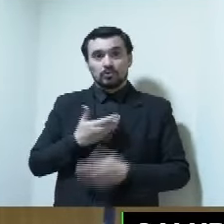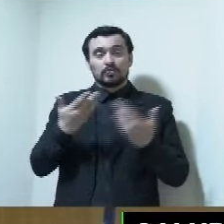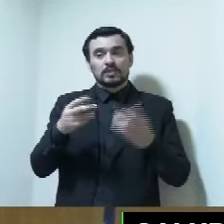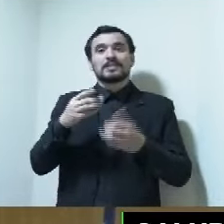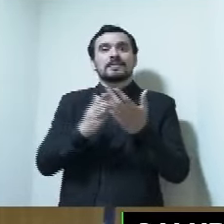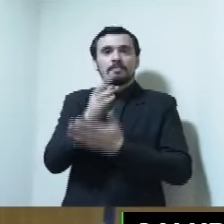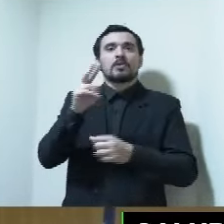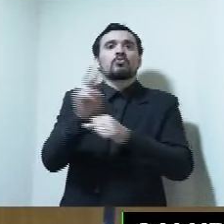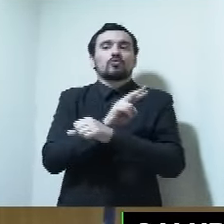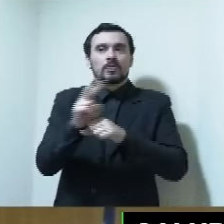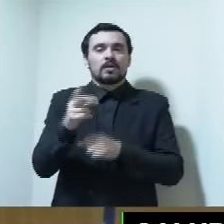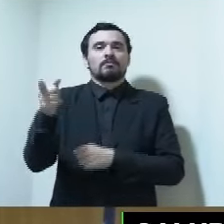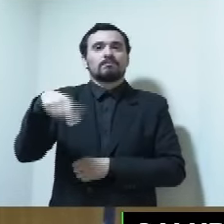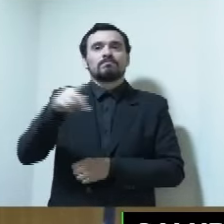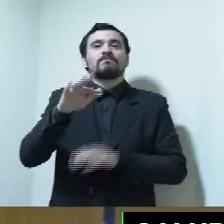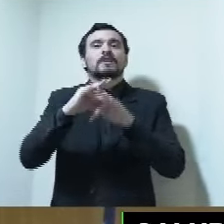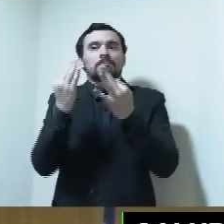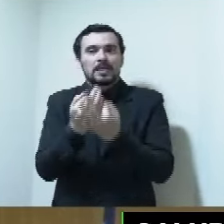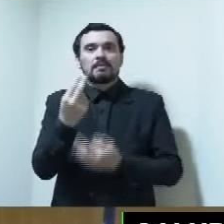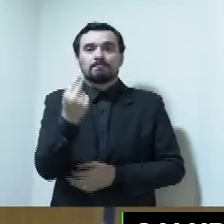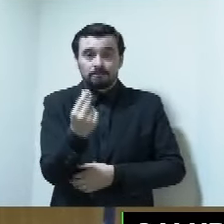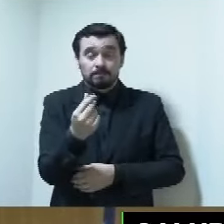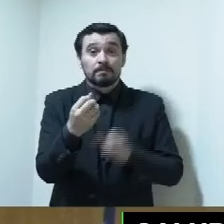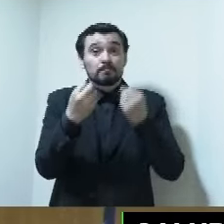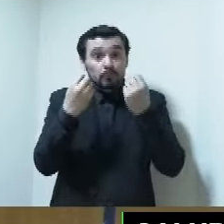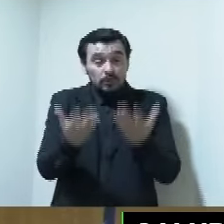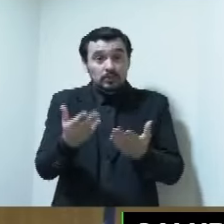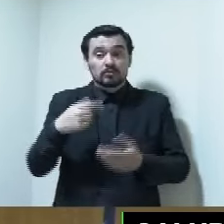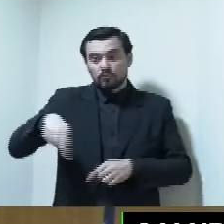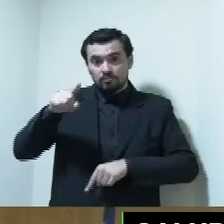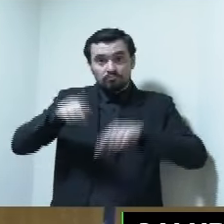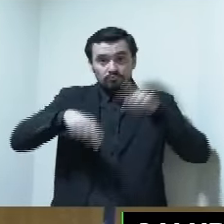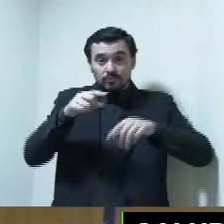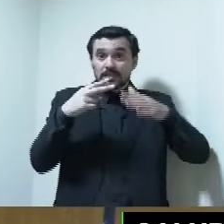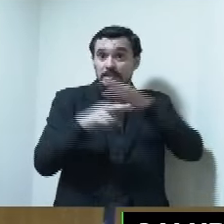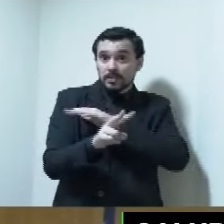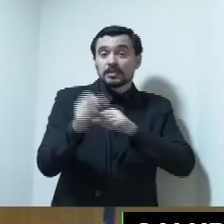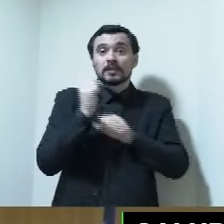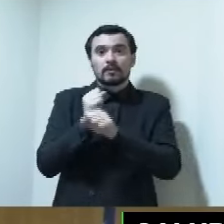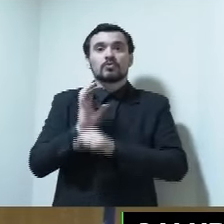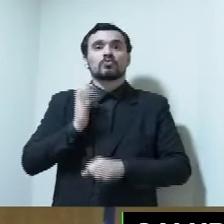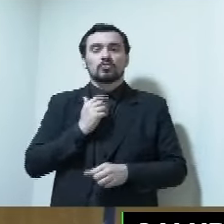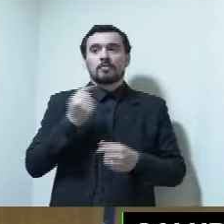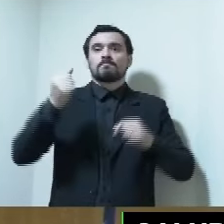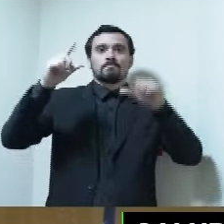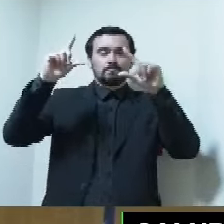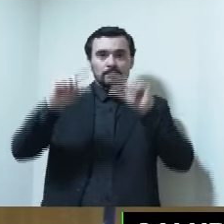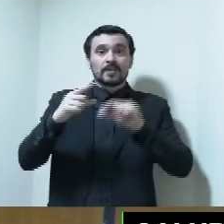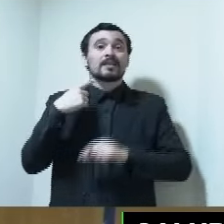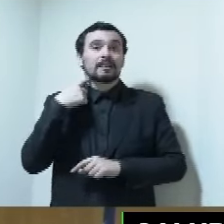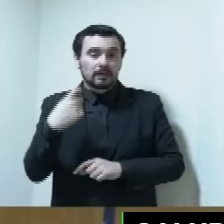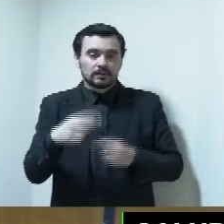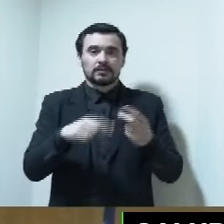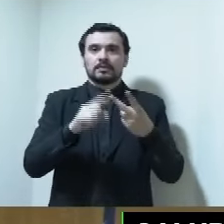cuidar el bolsillo de las familias. Por eso, y gracias a una gestión transparente y eficiente, hemos reducido los precios del gas y